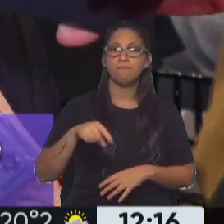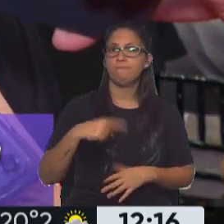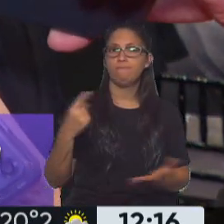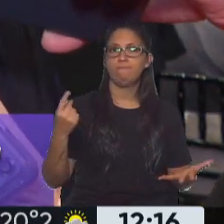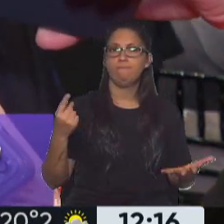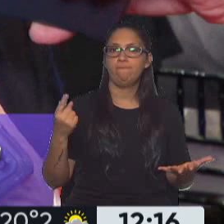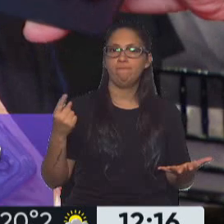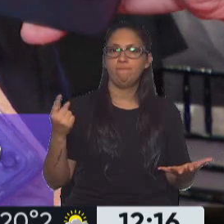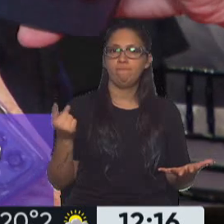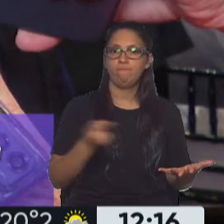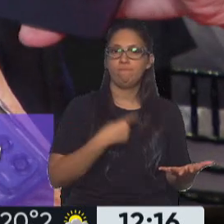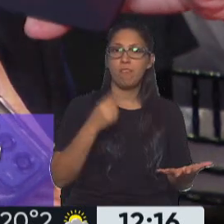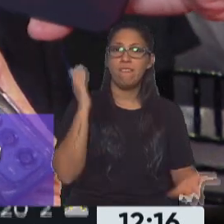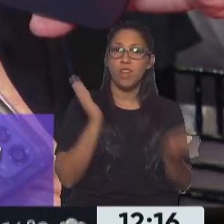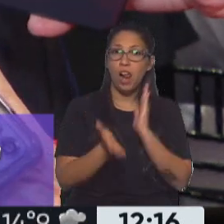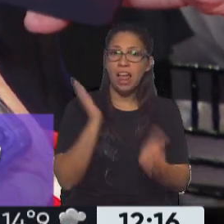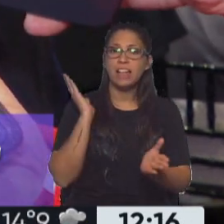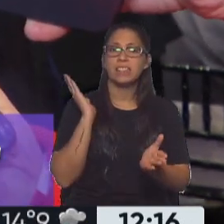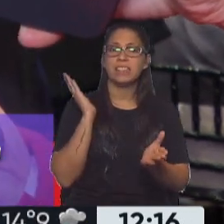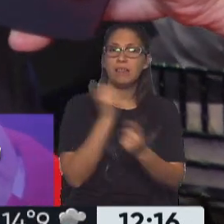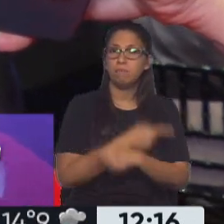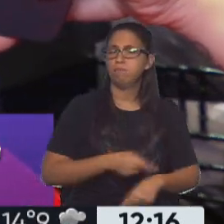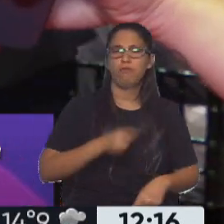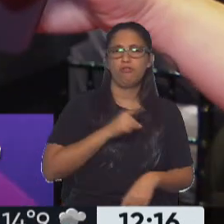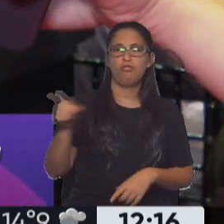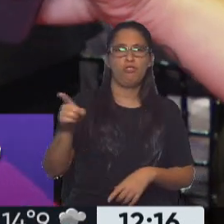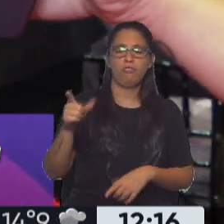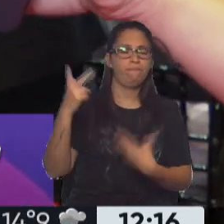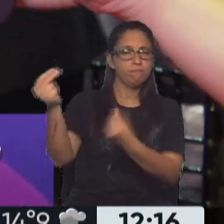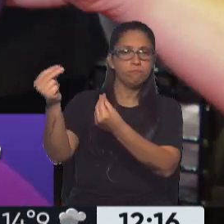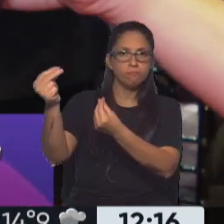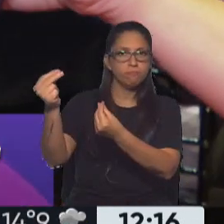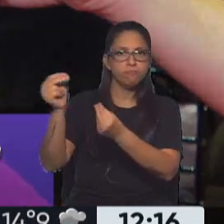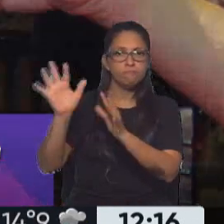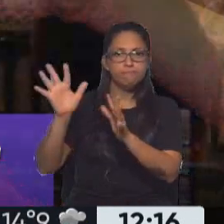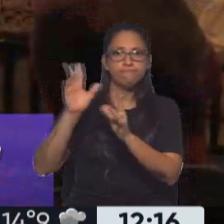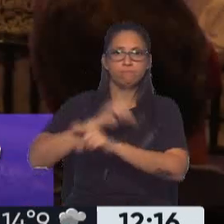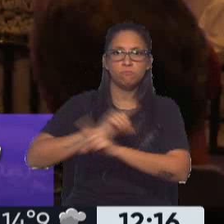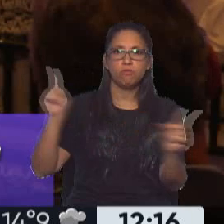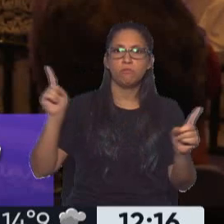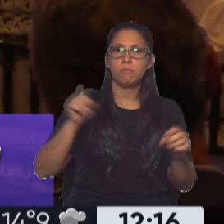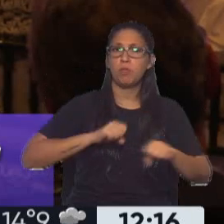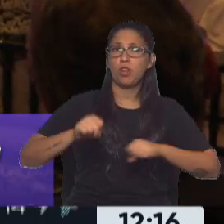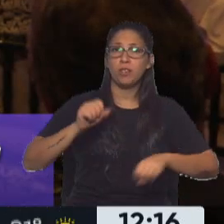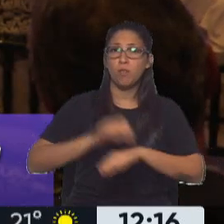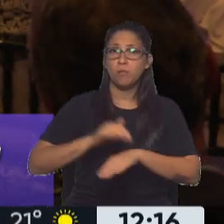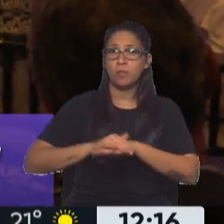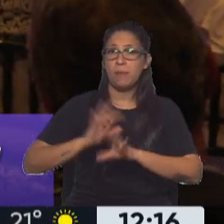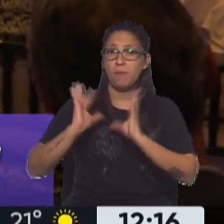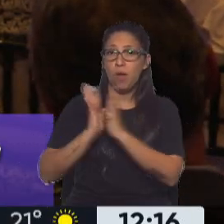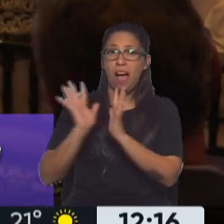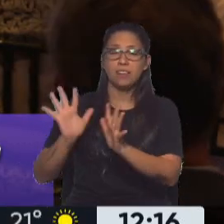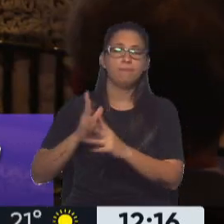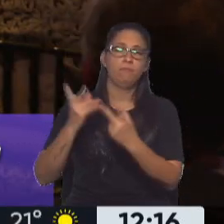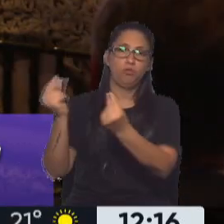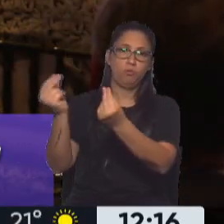todo intento de violencia y fundamentalmente lo que hace el terrorismo en el mundo. Lo que estamos haciendo